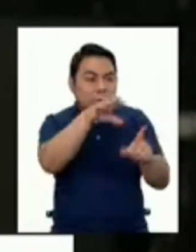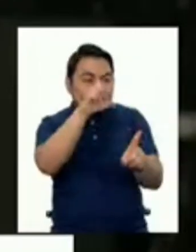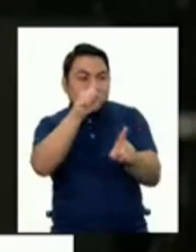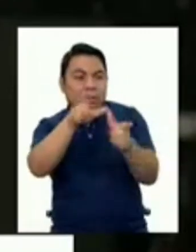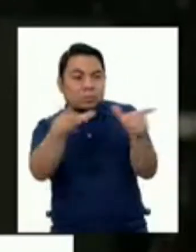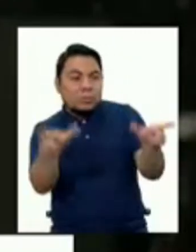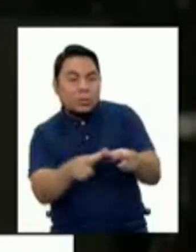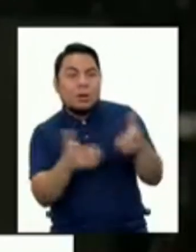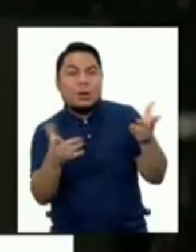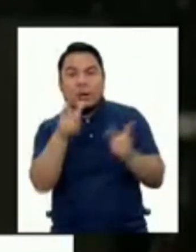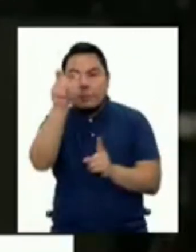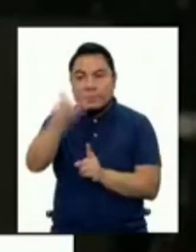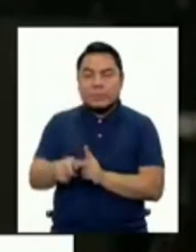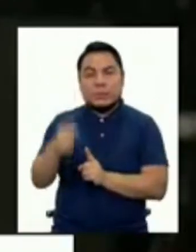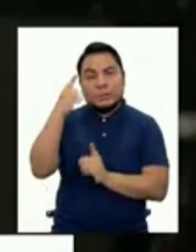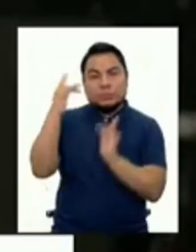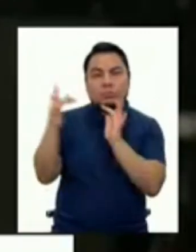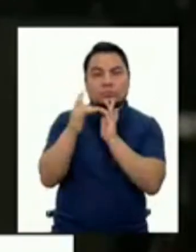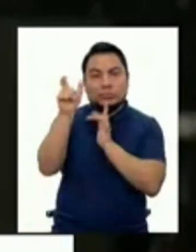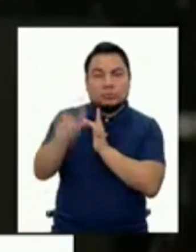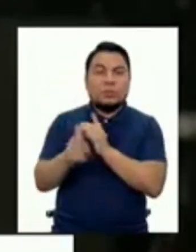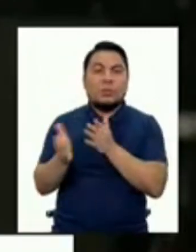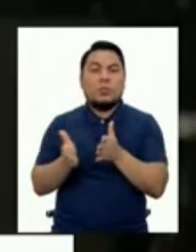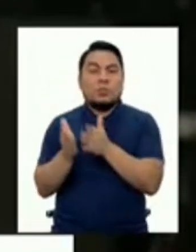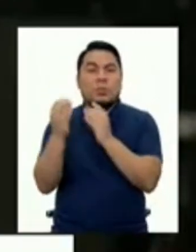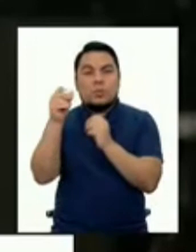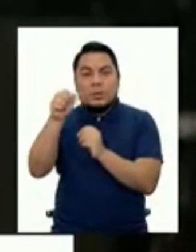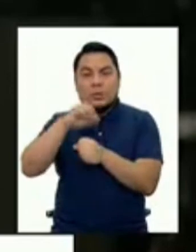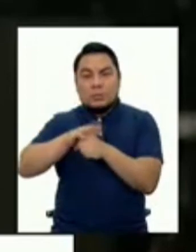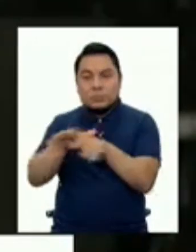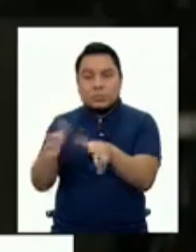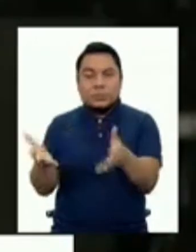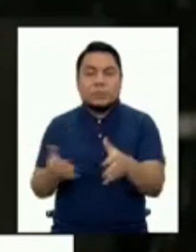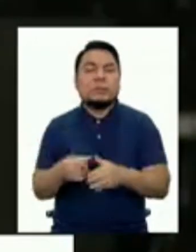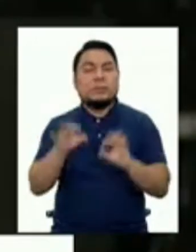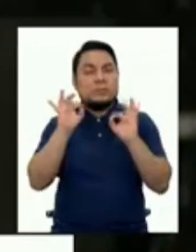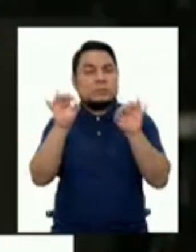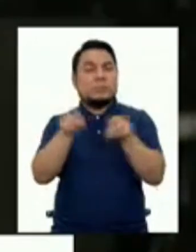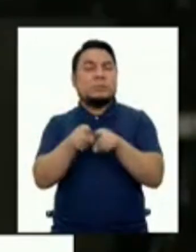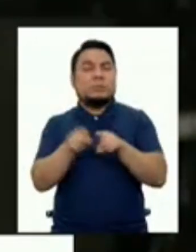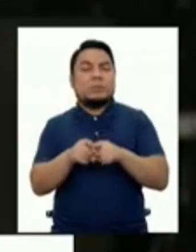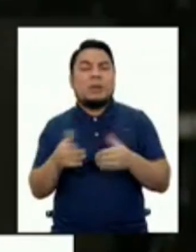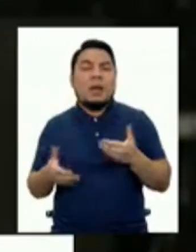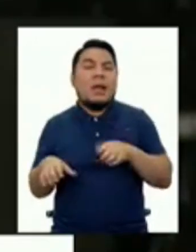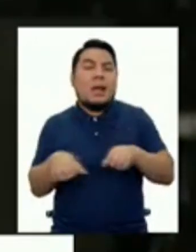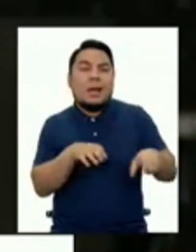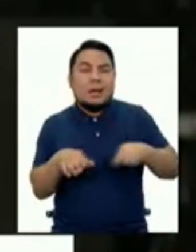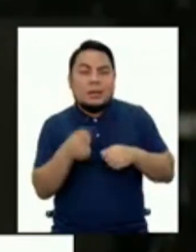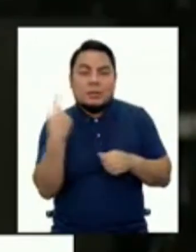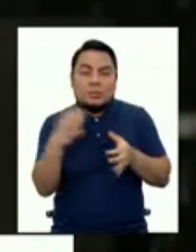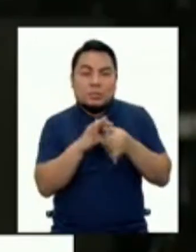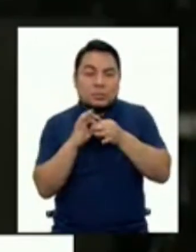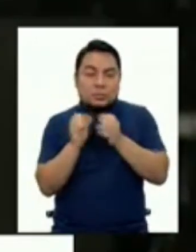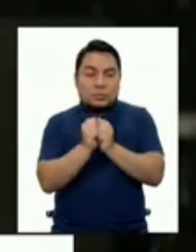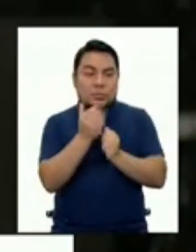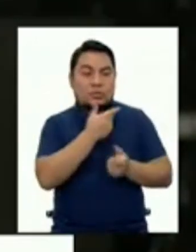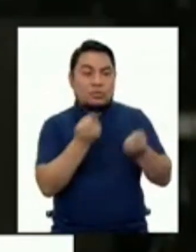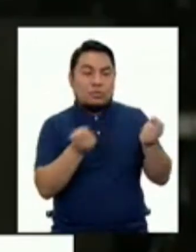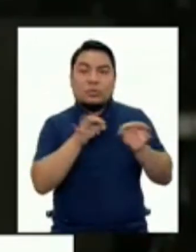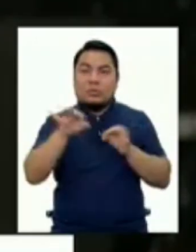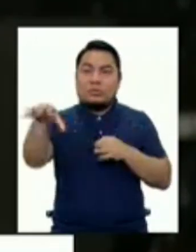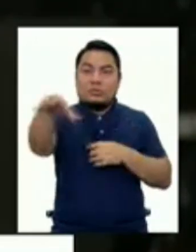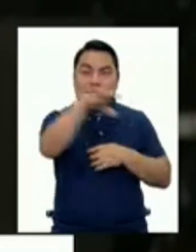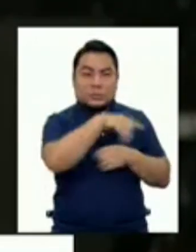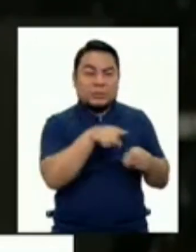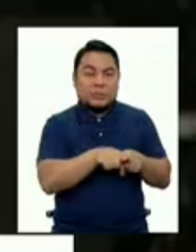de prioridades, seguir la ruta del virus y efectivamente desarrollar junto con los gobiernos regionales y